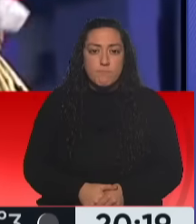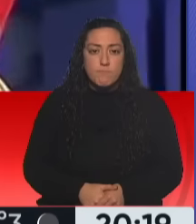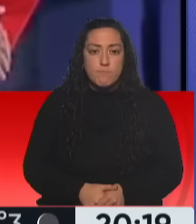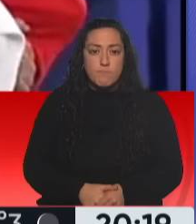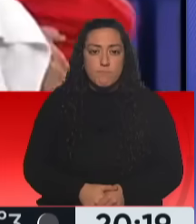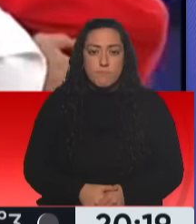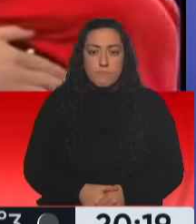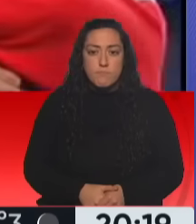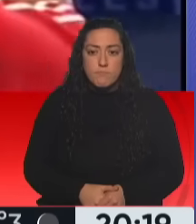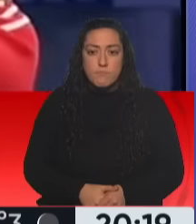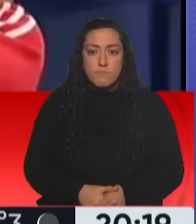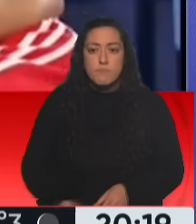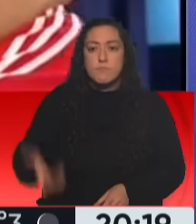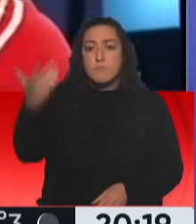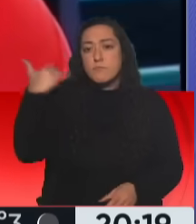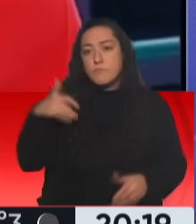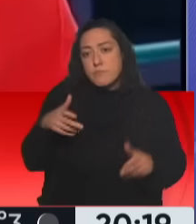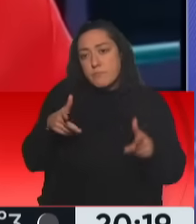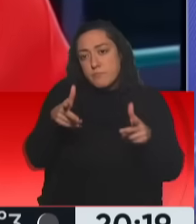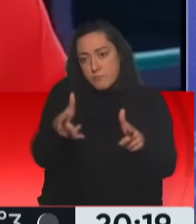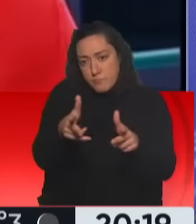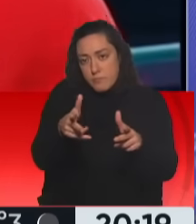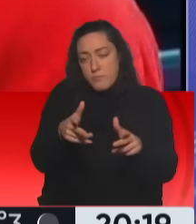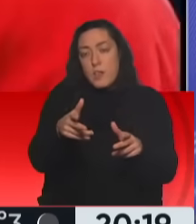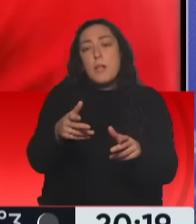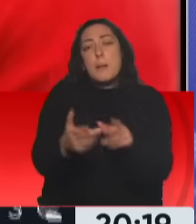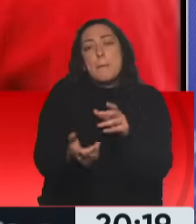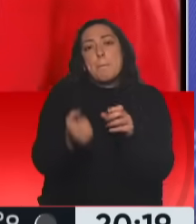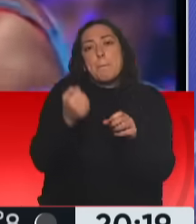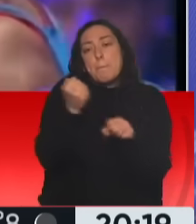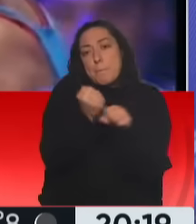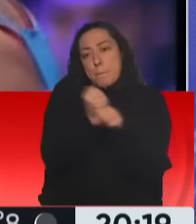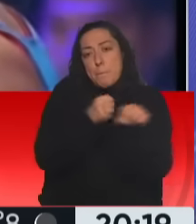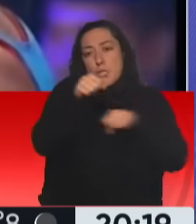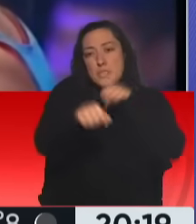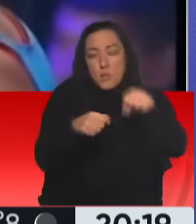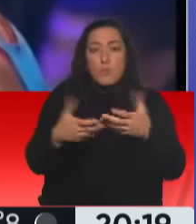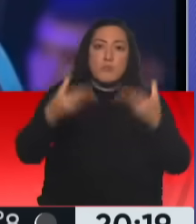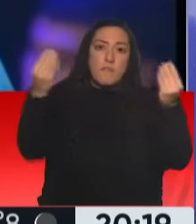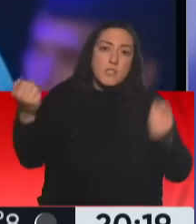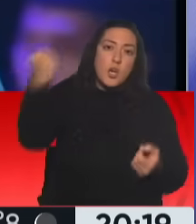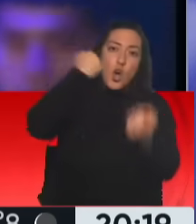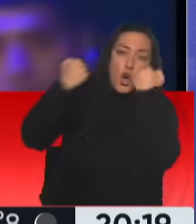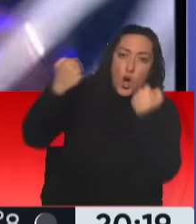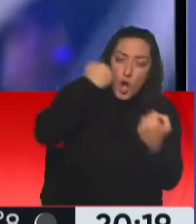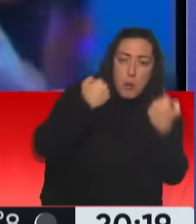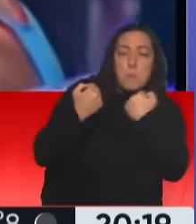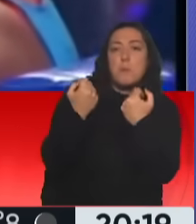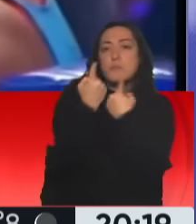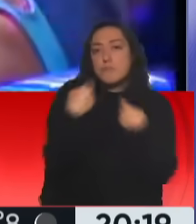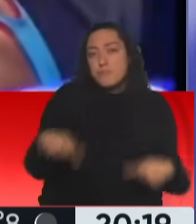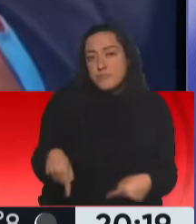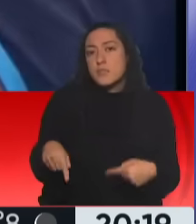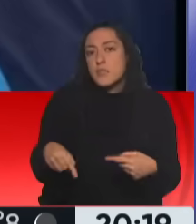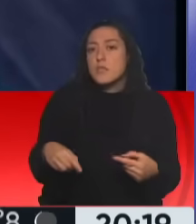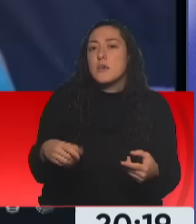Bueno, Pablo, lo que estaba diciendo es que en la carrera de un boxeador que muchas veces recibe golpes, traumatismos, generalmente